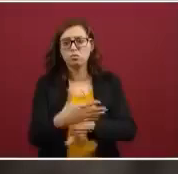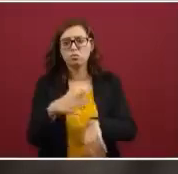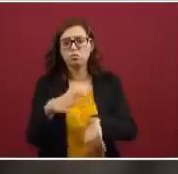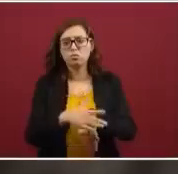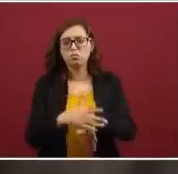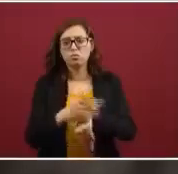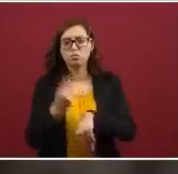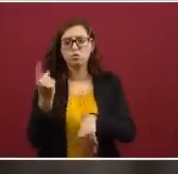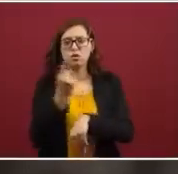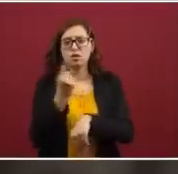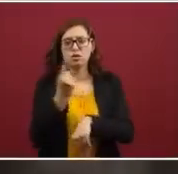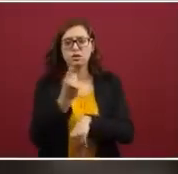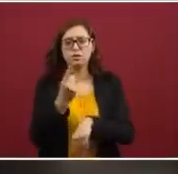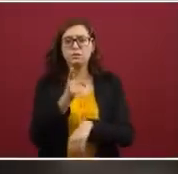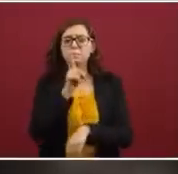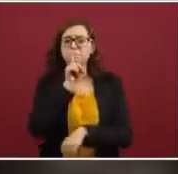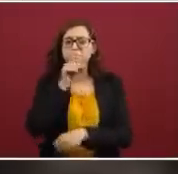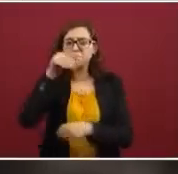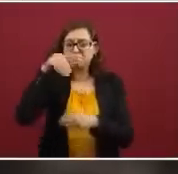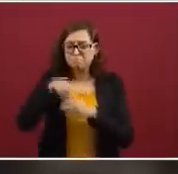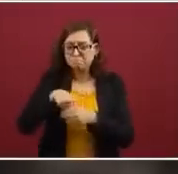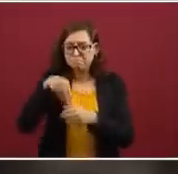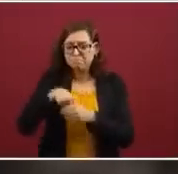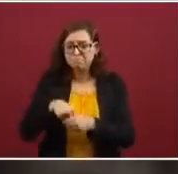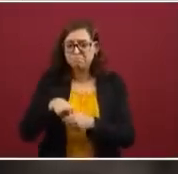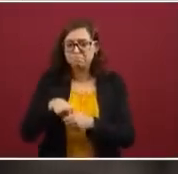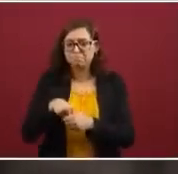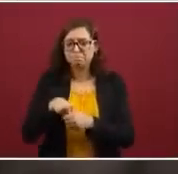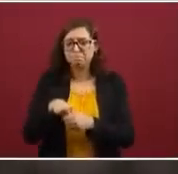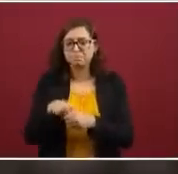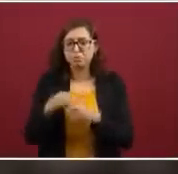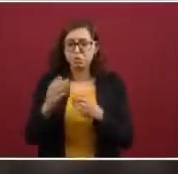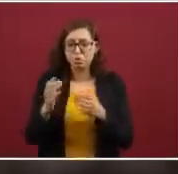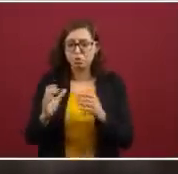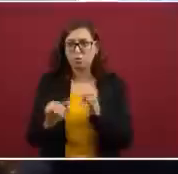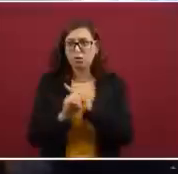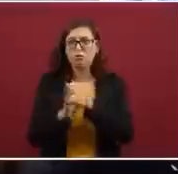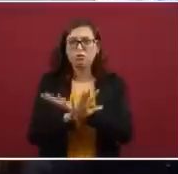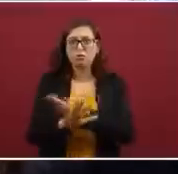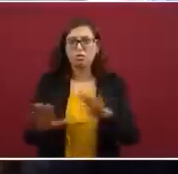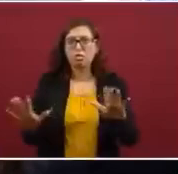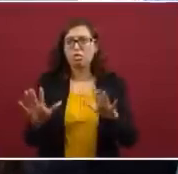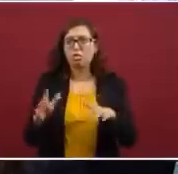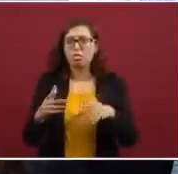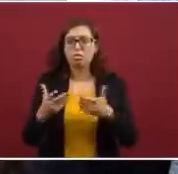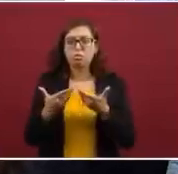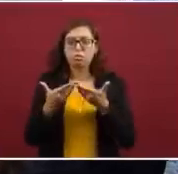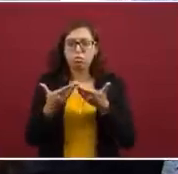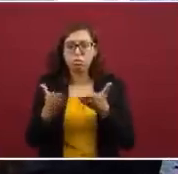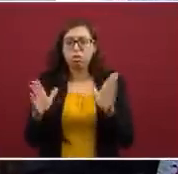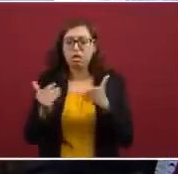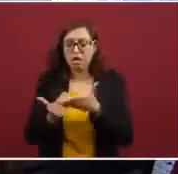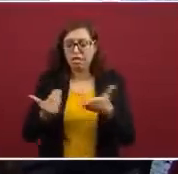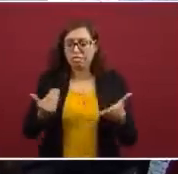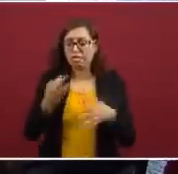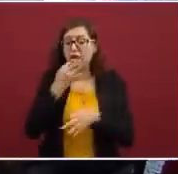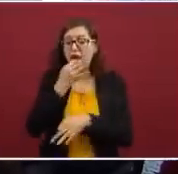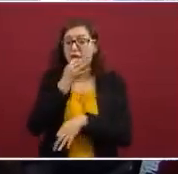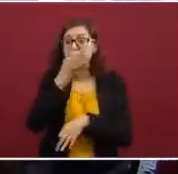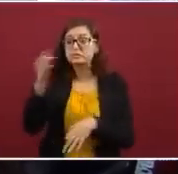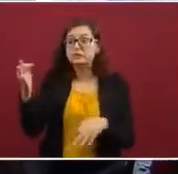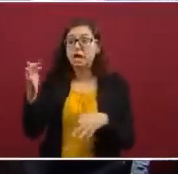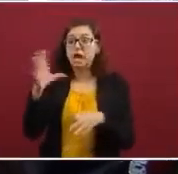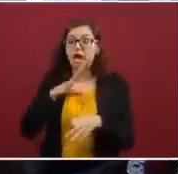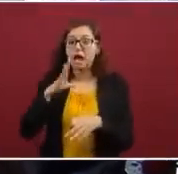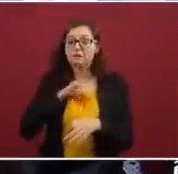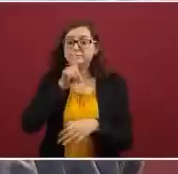violaron la privacidad de datos personales, el cuidado, el resguardo, porque no incluyeron un aviso de privacidad